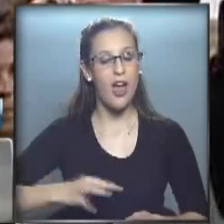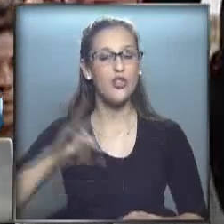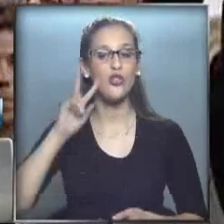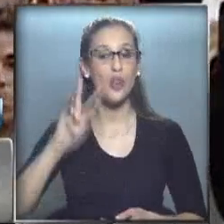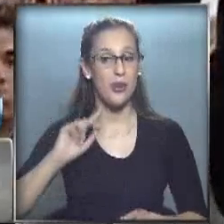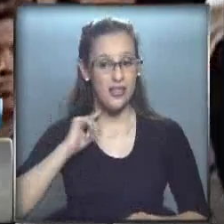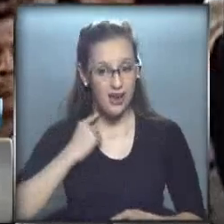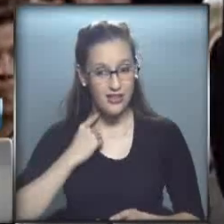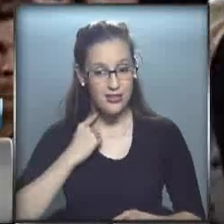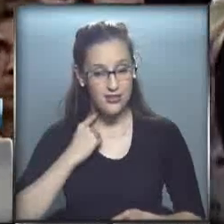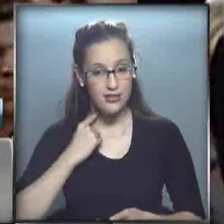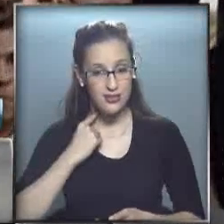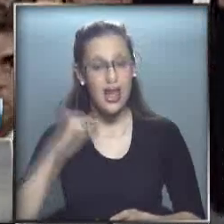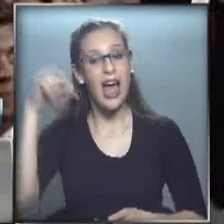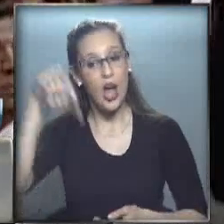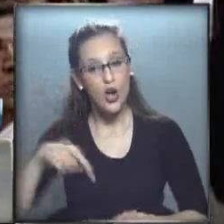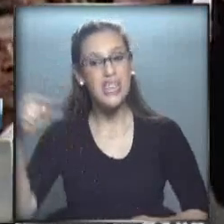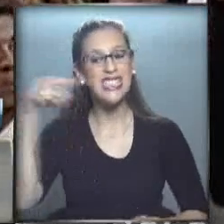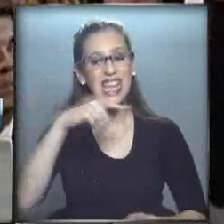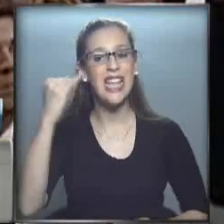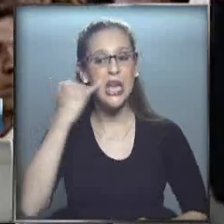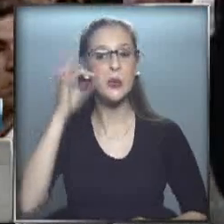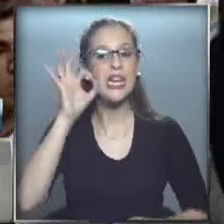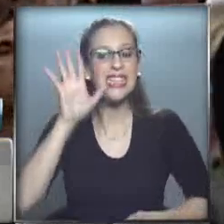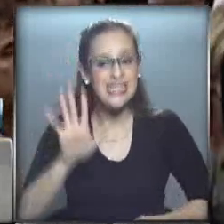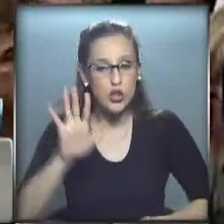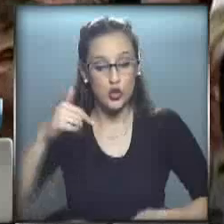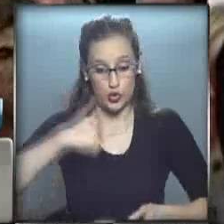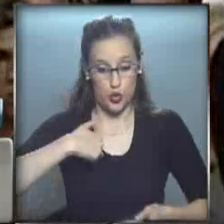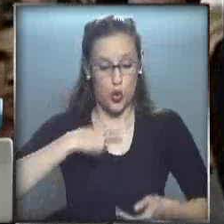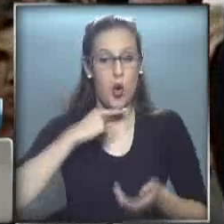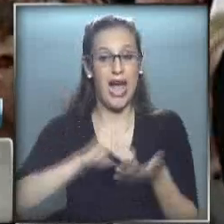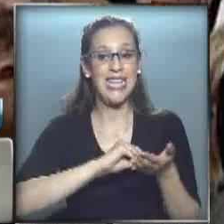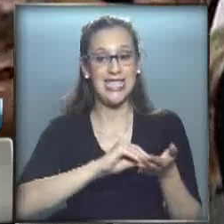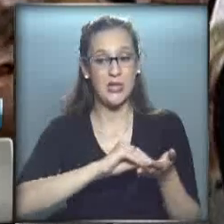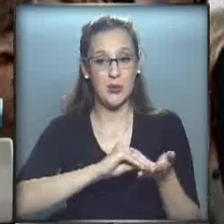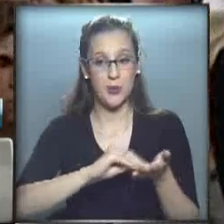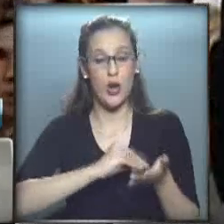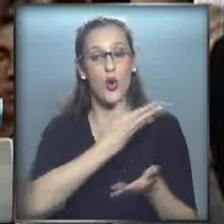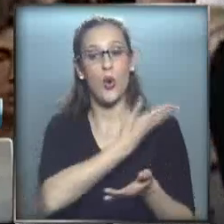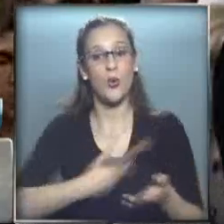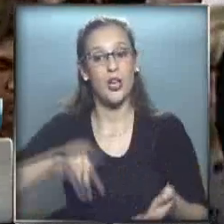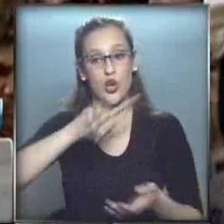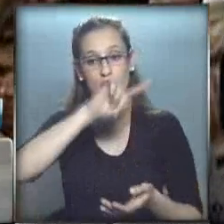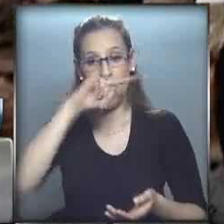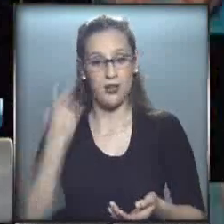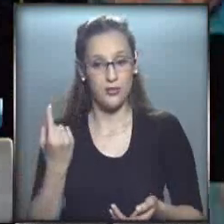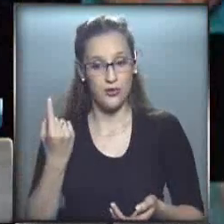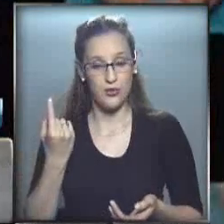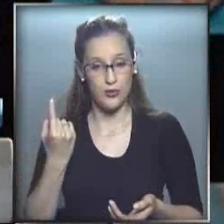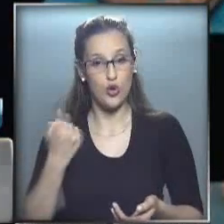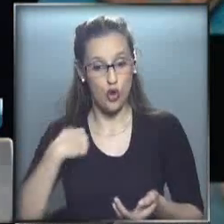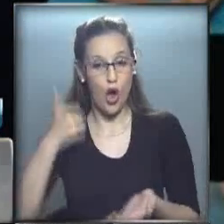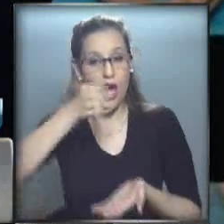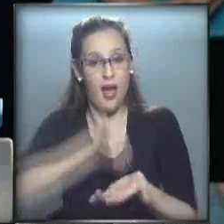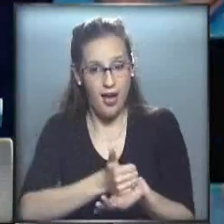2013, siendo las 19 horas y 25 minutos, yo, el Escribano General del Gobierno de la Nación, me constituyo en el Salón Blanco